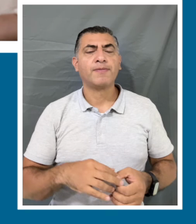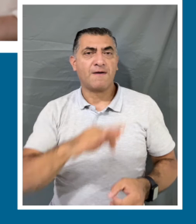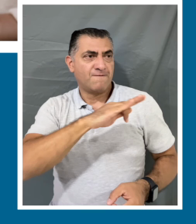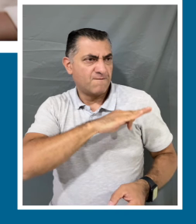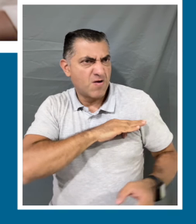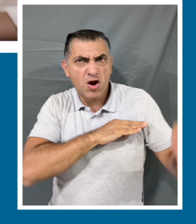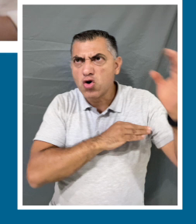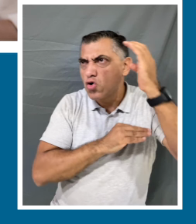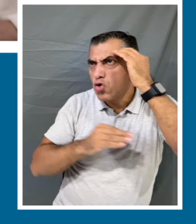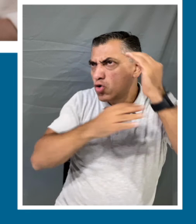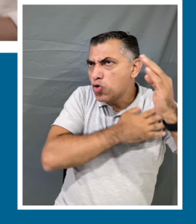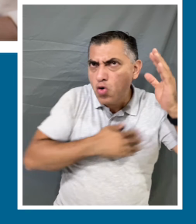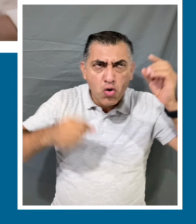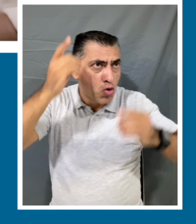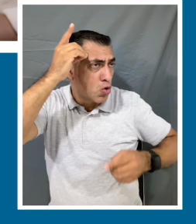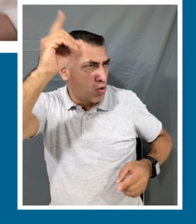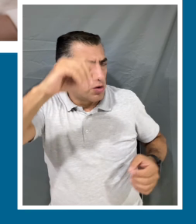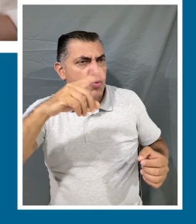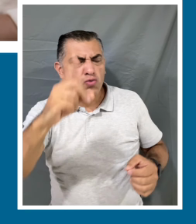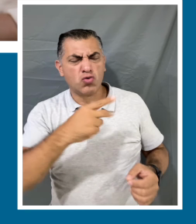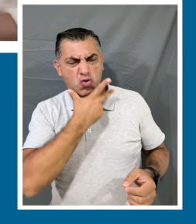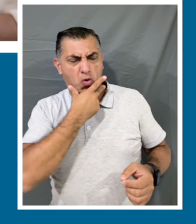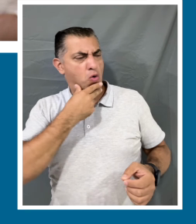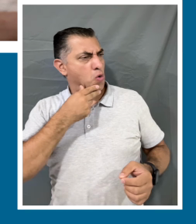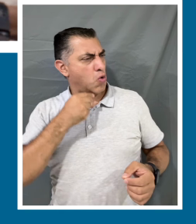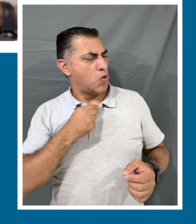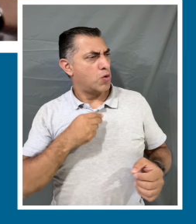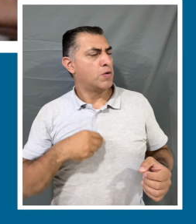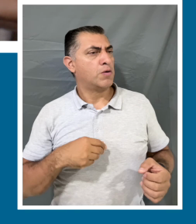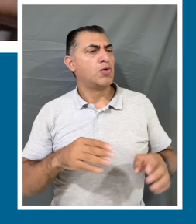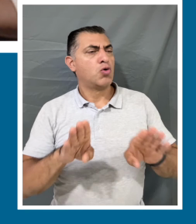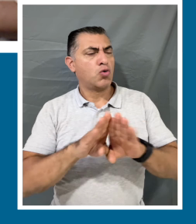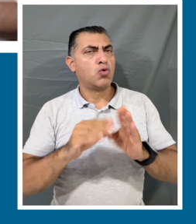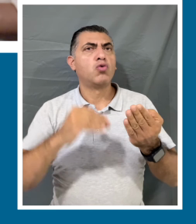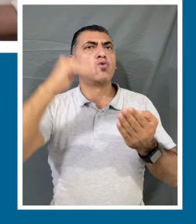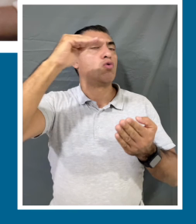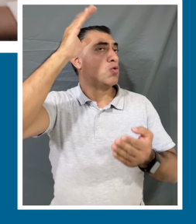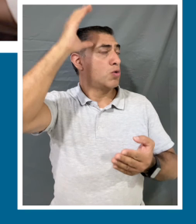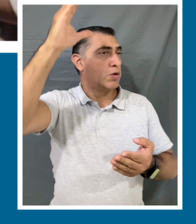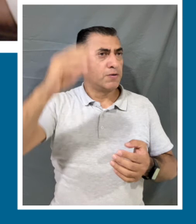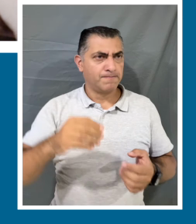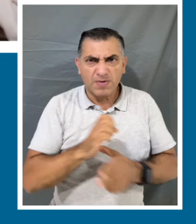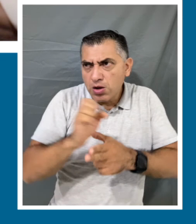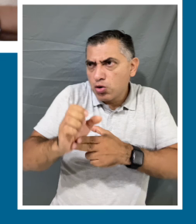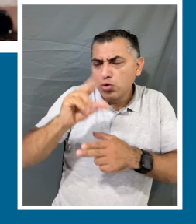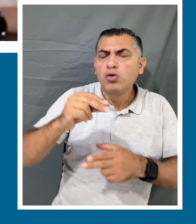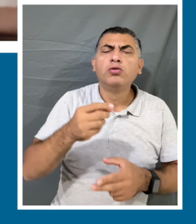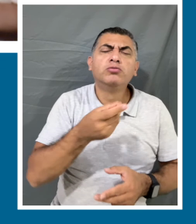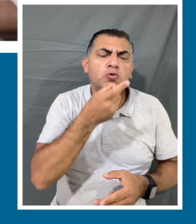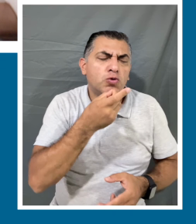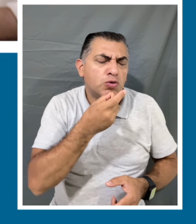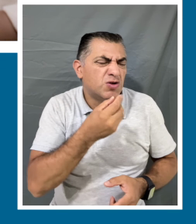la fe y del conocimiento del hijo de Dios a una humanidad perfecta que se conforme a la plena estatura de Cristo así ya no seremos